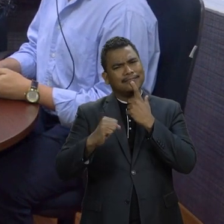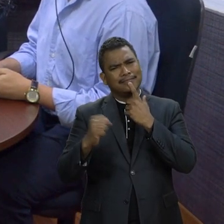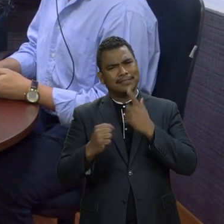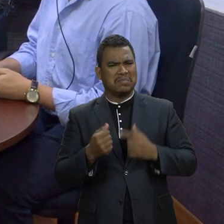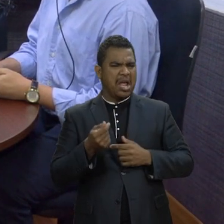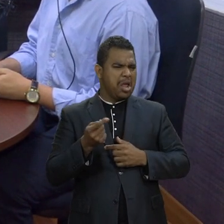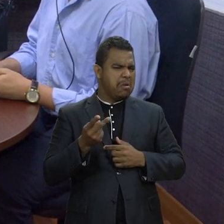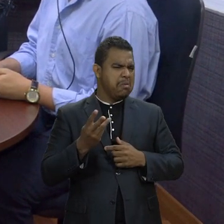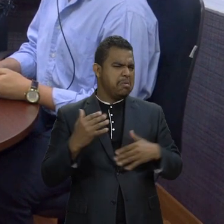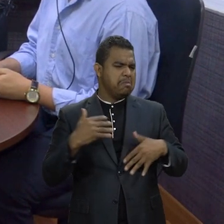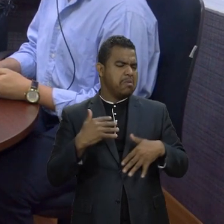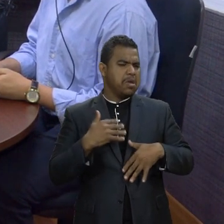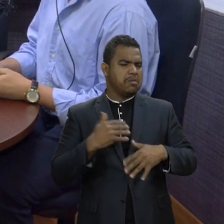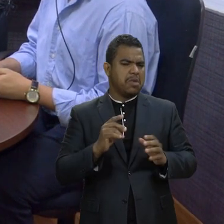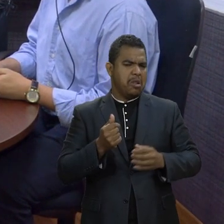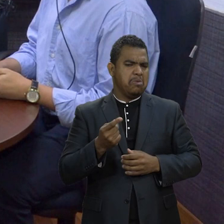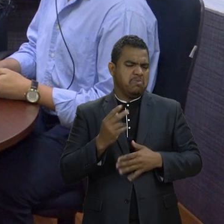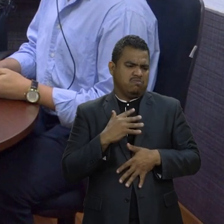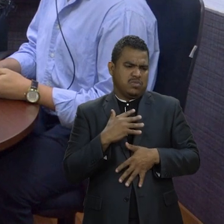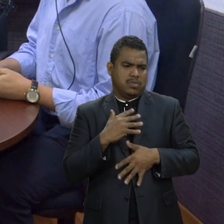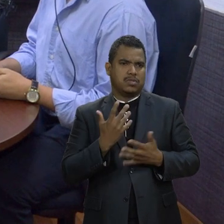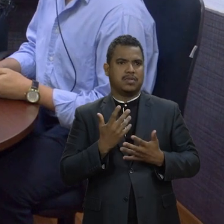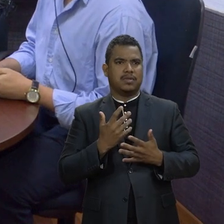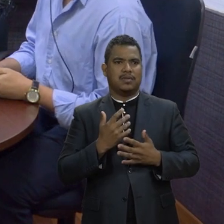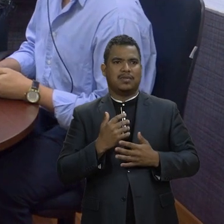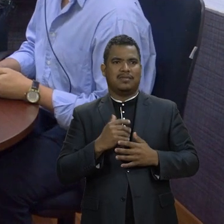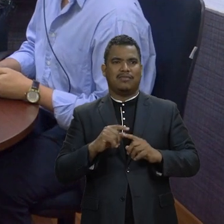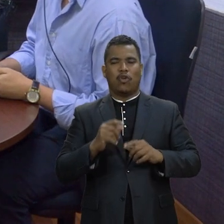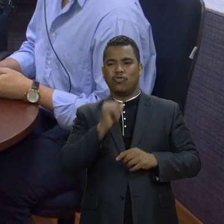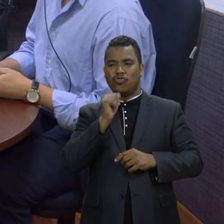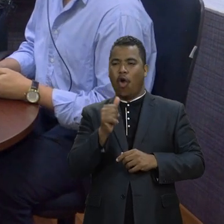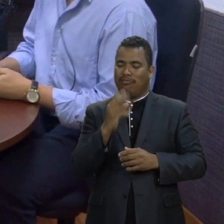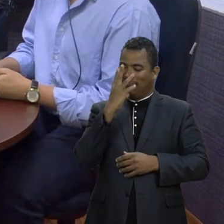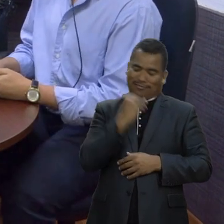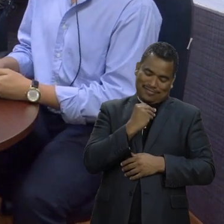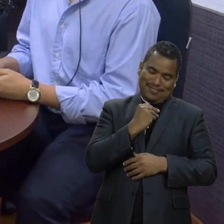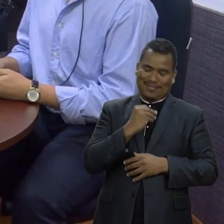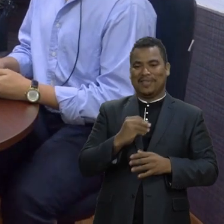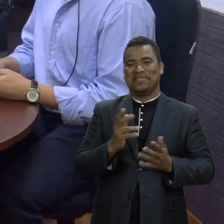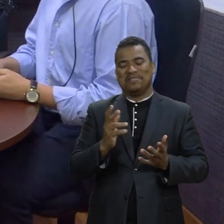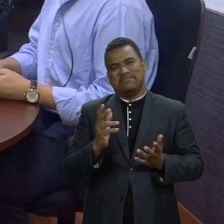Sí, algunos miedos, tú me entiendes, algunos miedos. No dormir. Sí, eso es un miedo